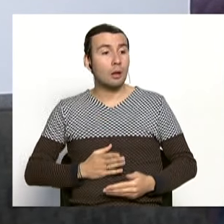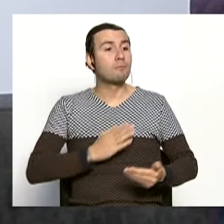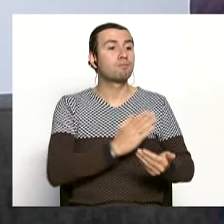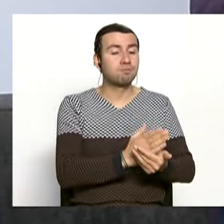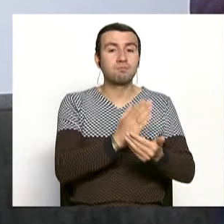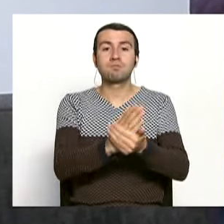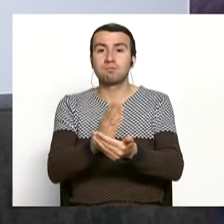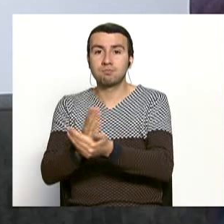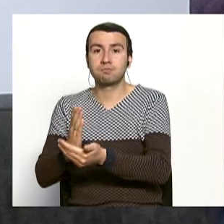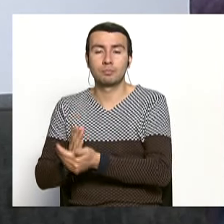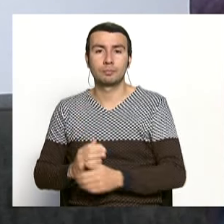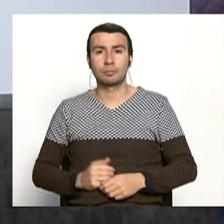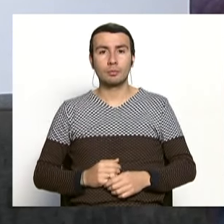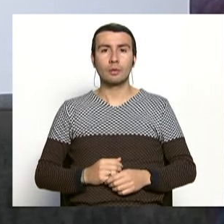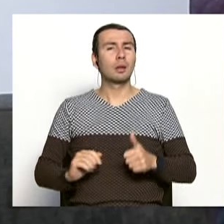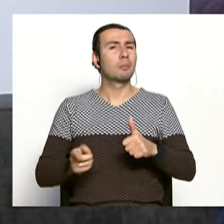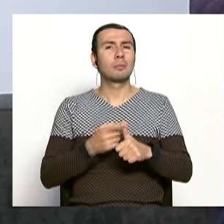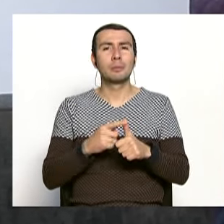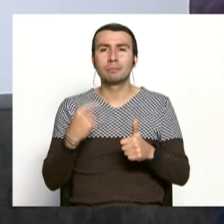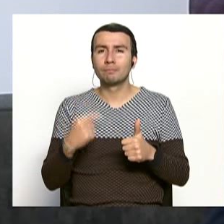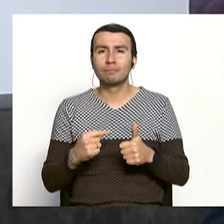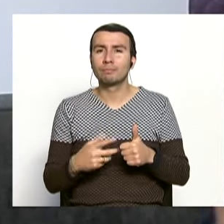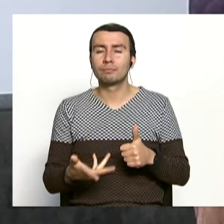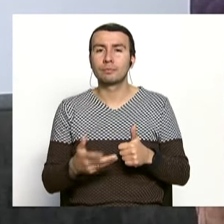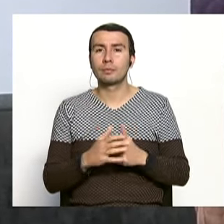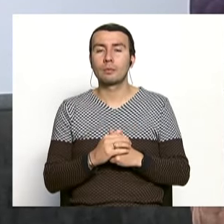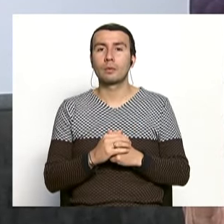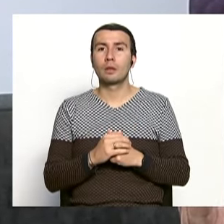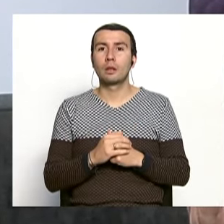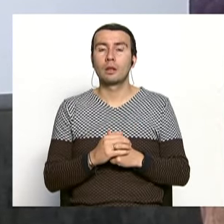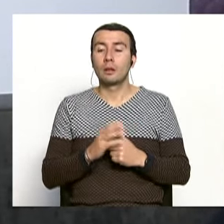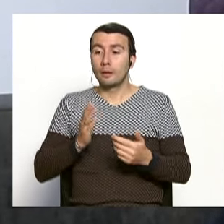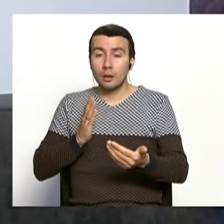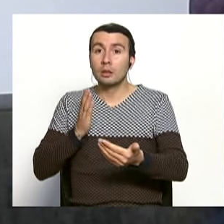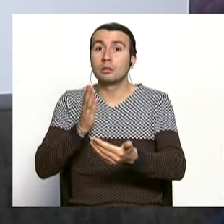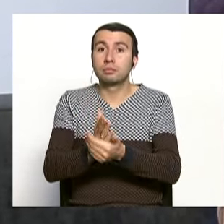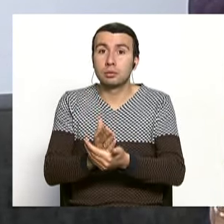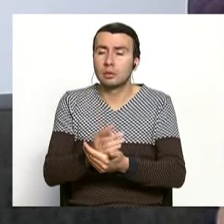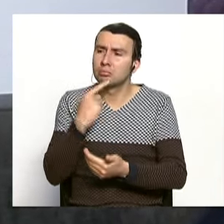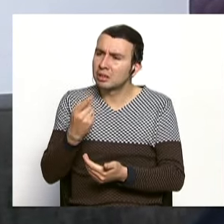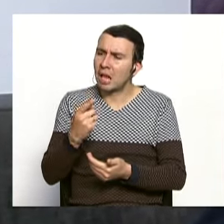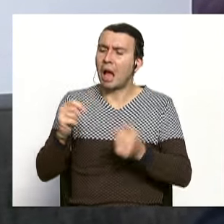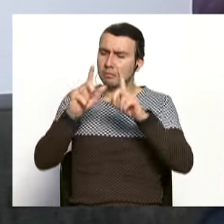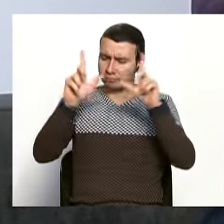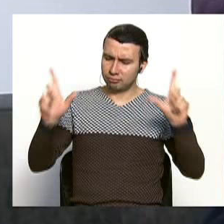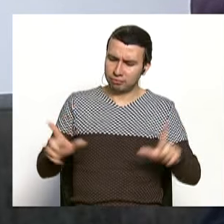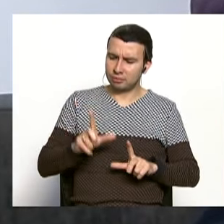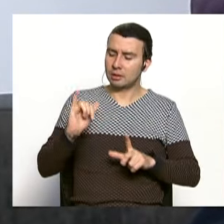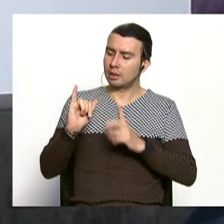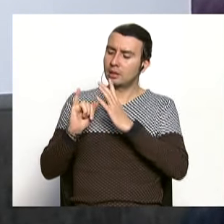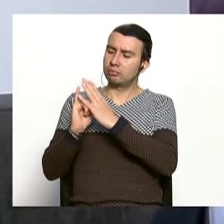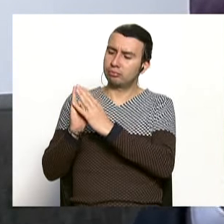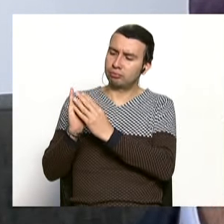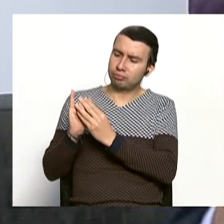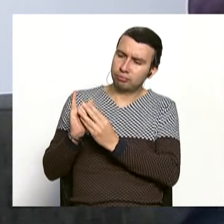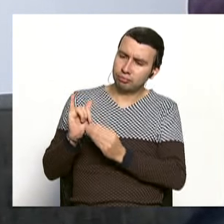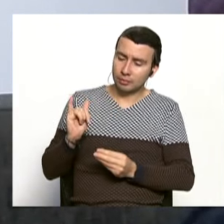primero es que eh llegan a un diagnóstico de endometriosis les hacen una